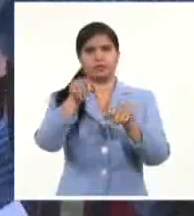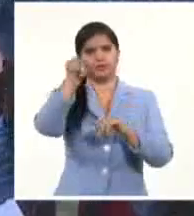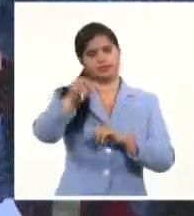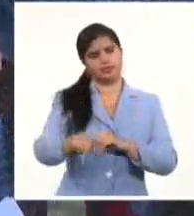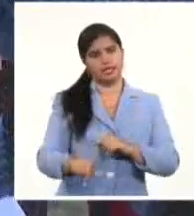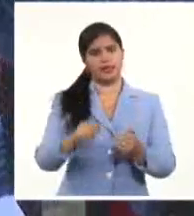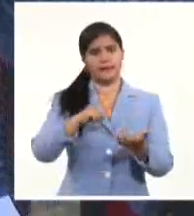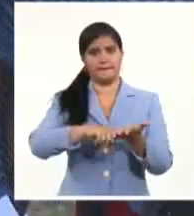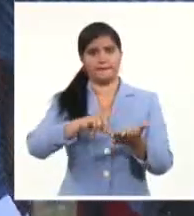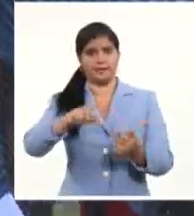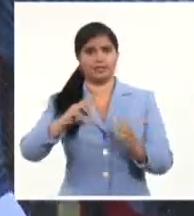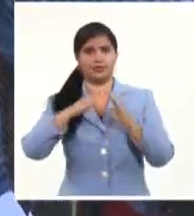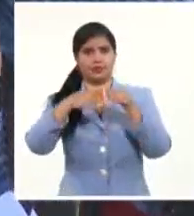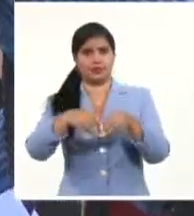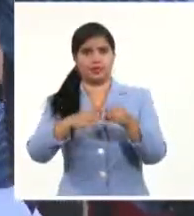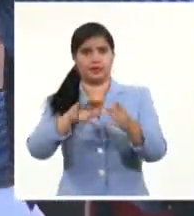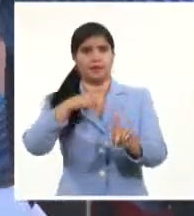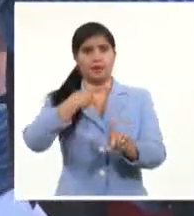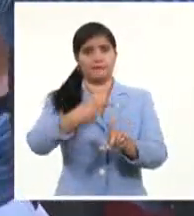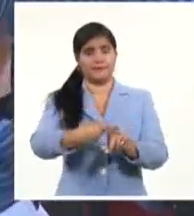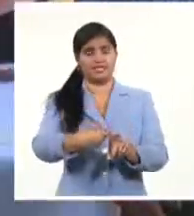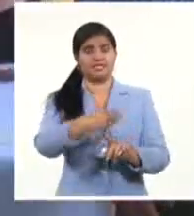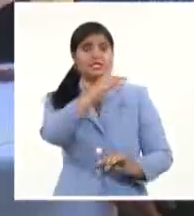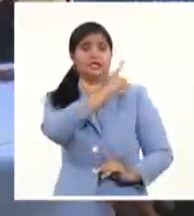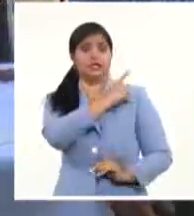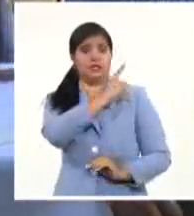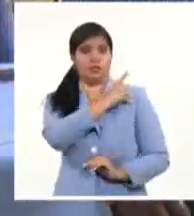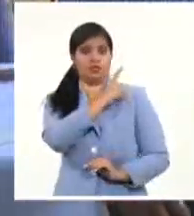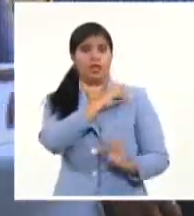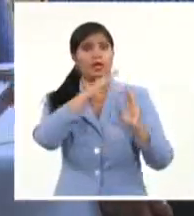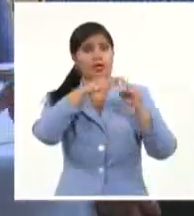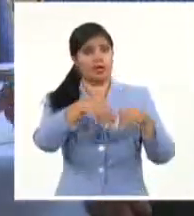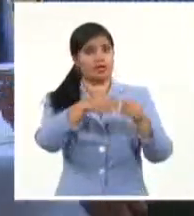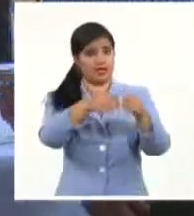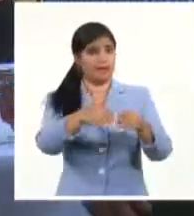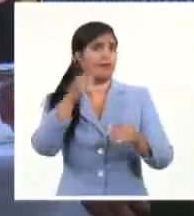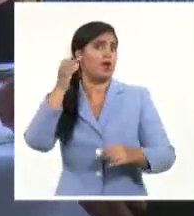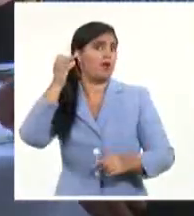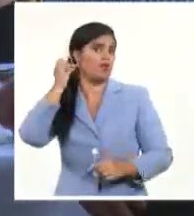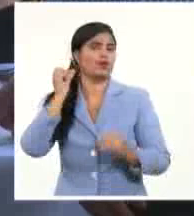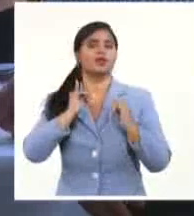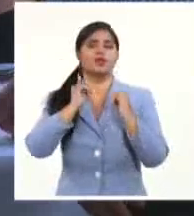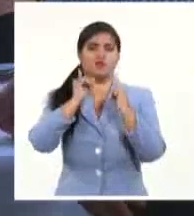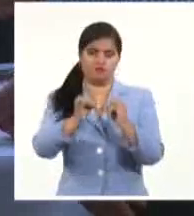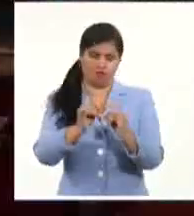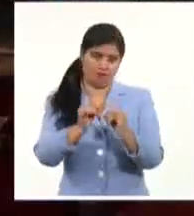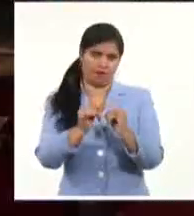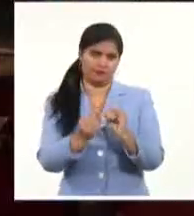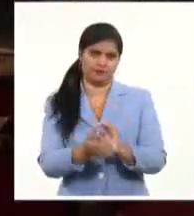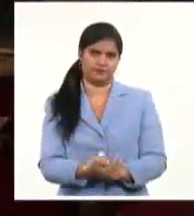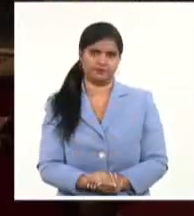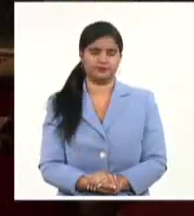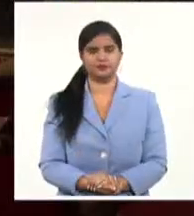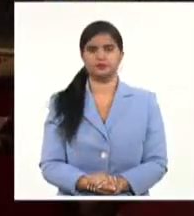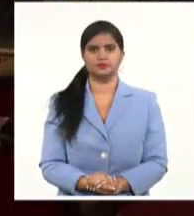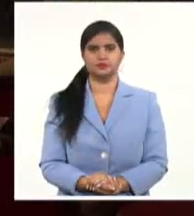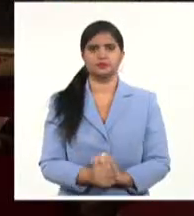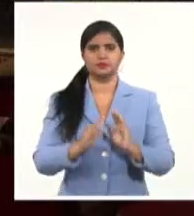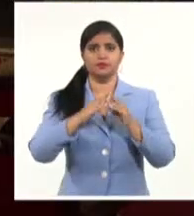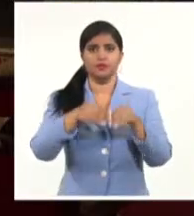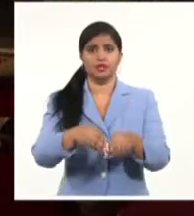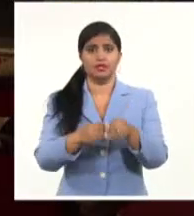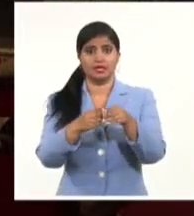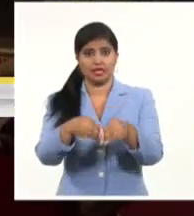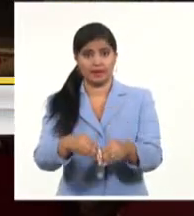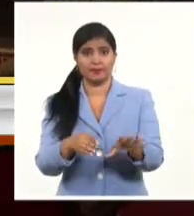Granma, también diputada por la capital granmense, compartió este derecho y deber cívico. En Granma fueron